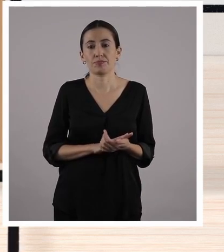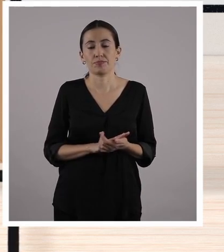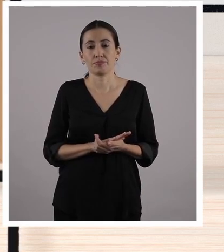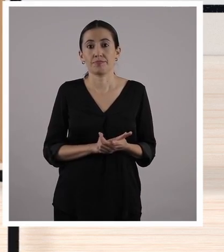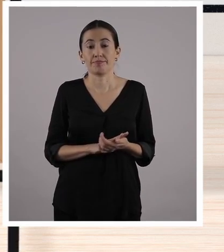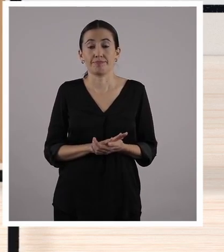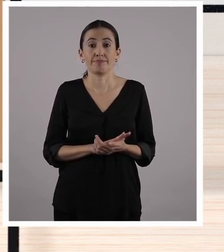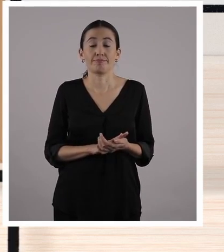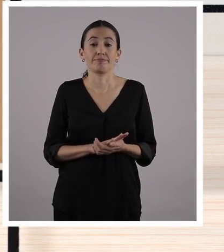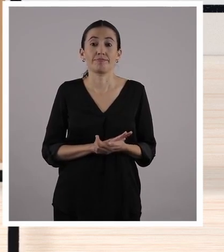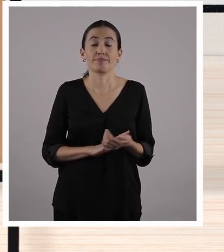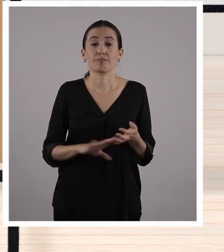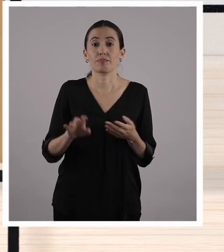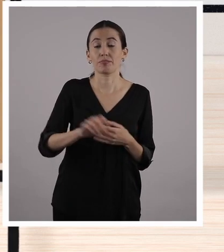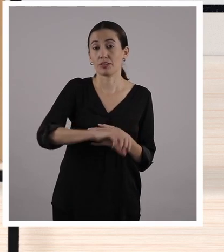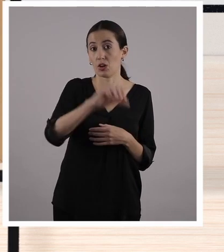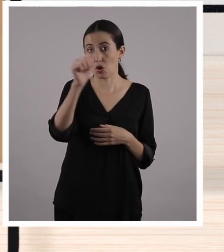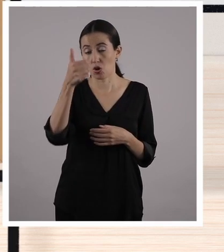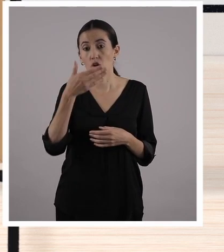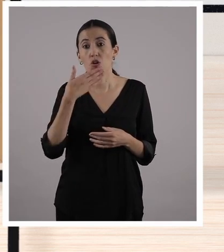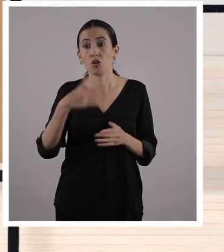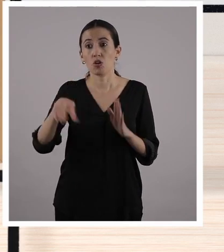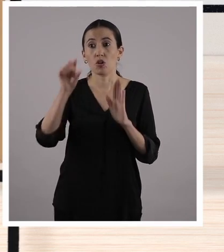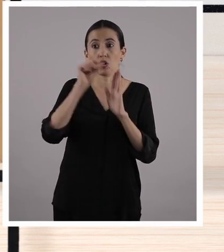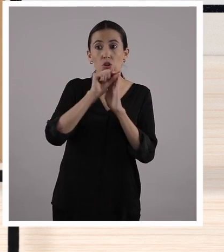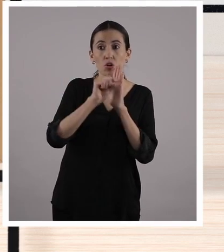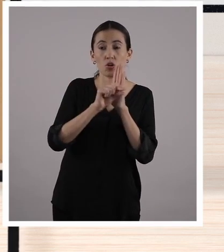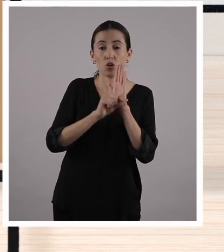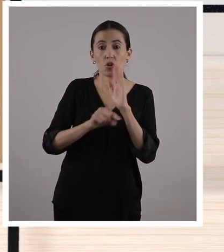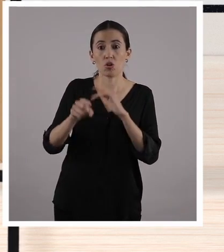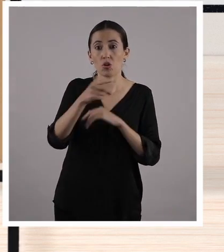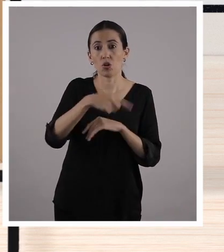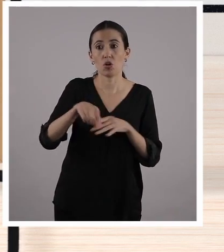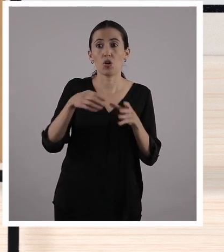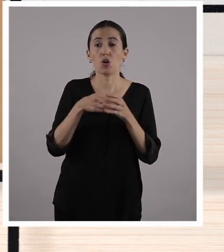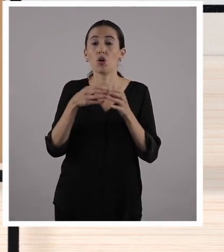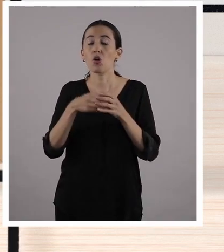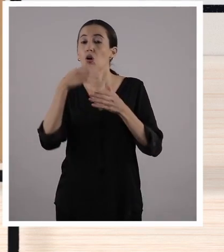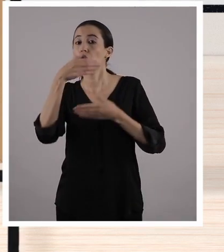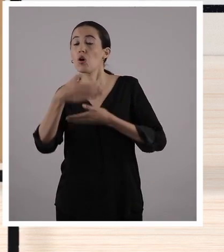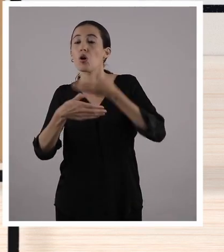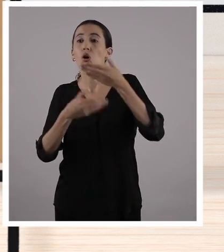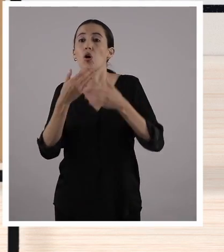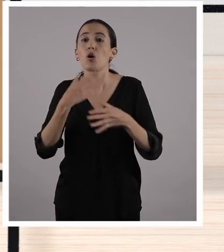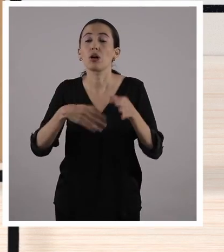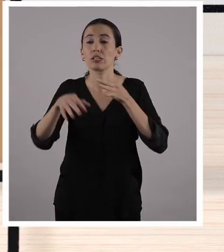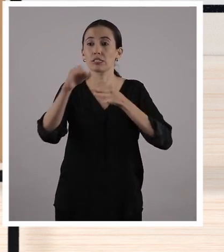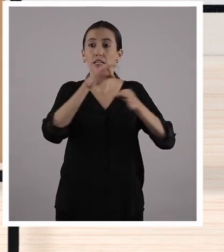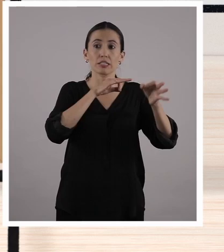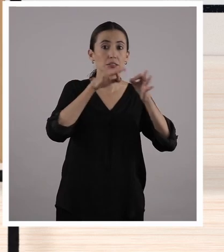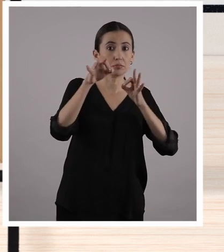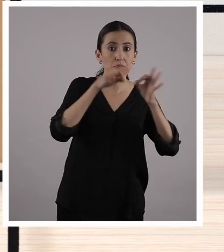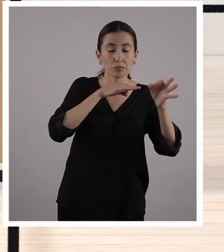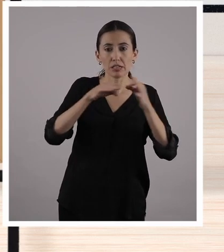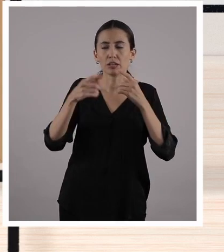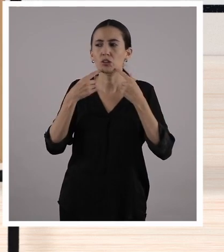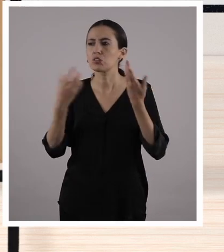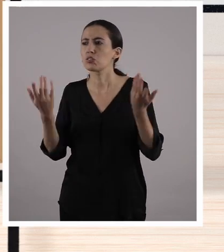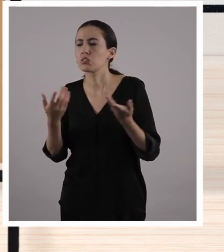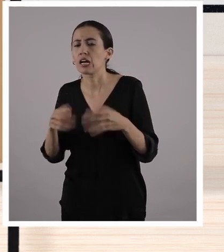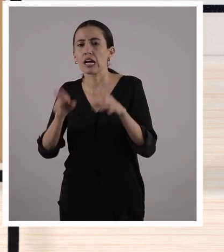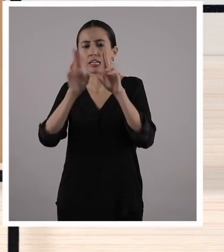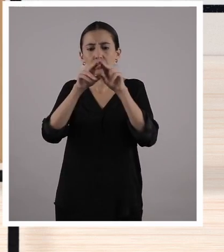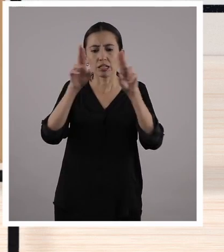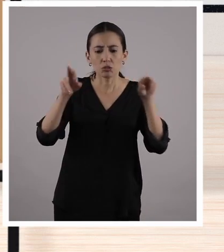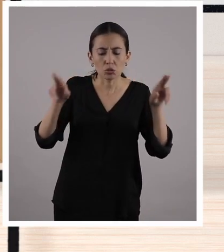dioses. Muy bien. Otra característica importante de los mitos es la explicación que se da a